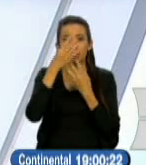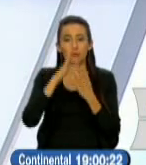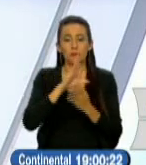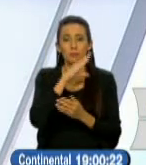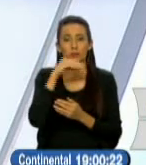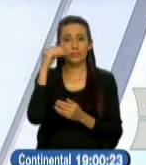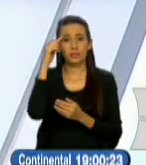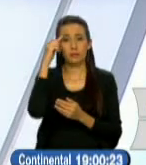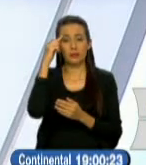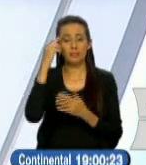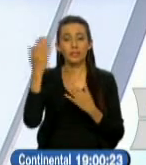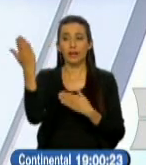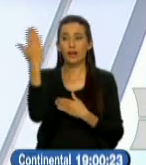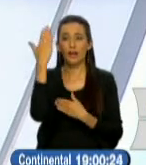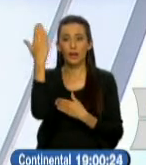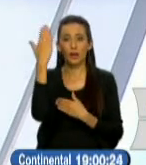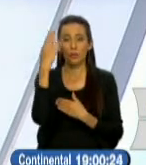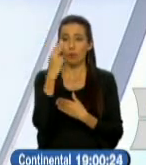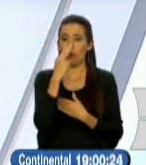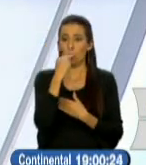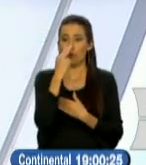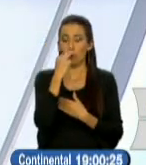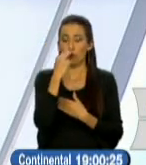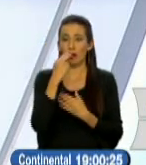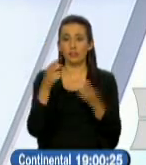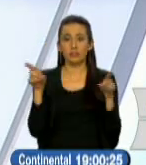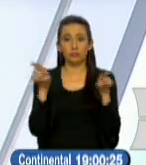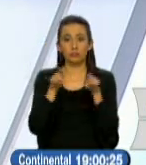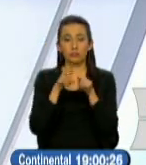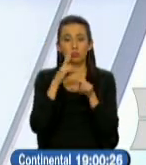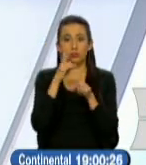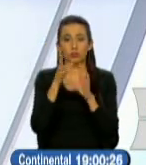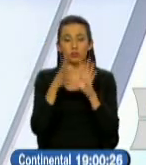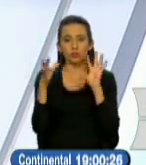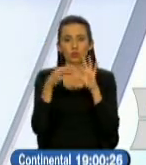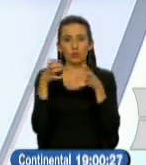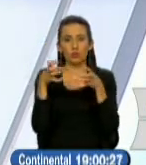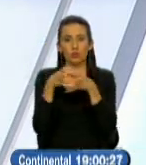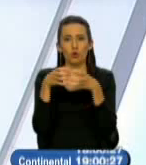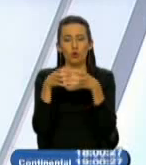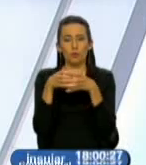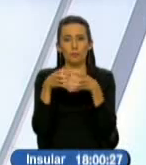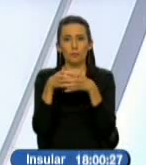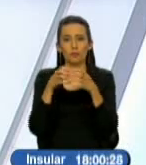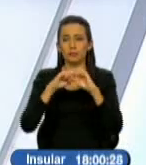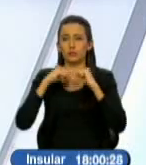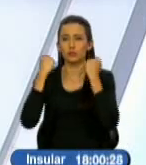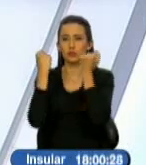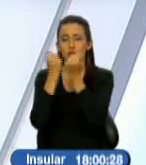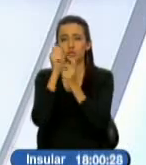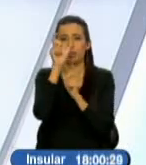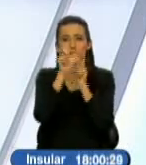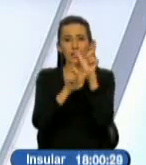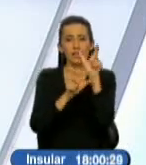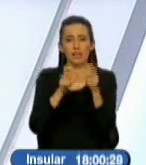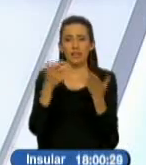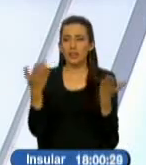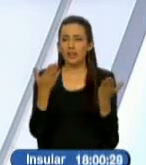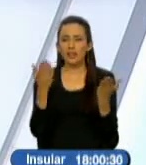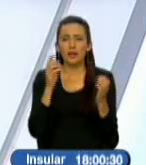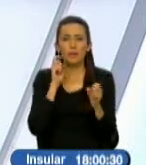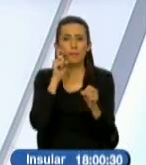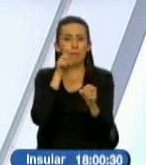República y el alcalde de Guayaquil plantean la posibilidad de conformar una comisión desde la sociedad civil que presencie